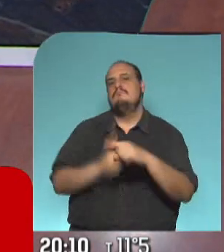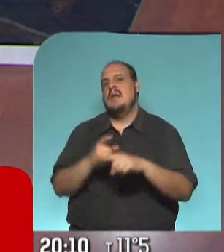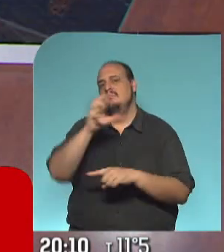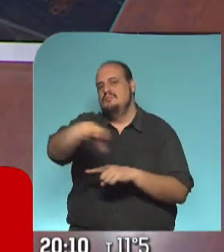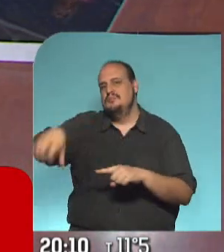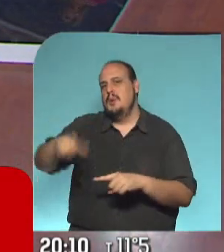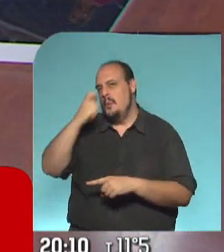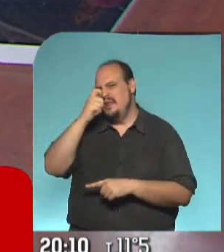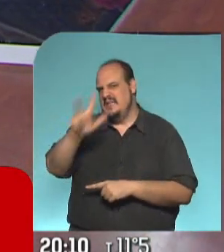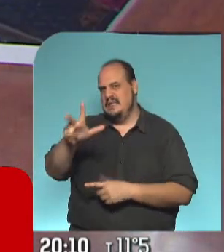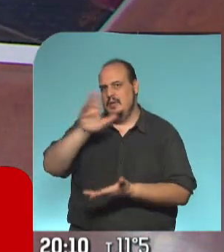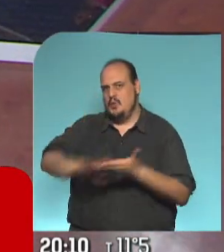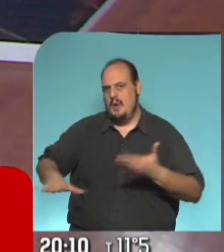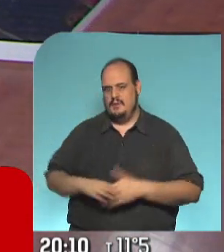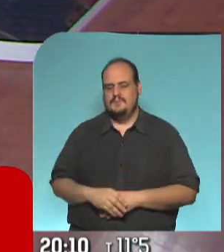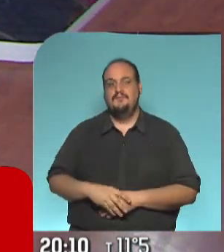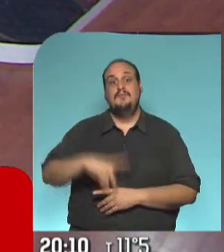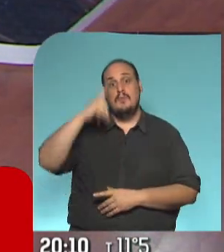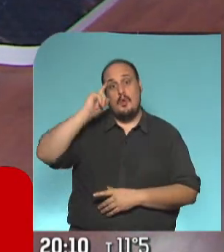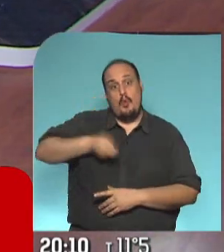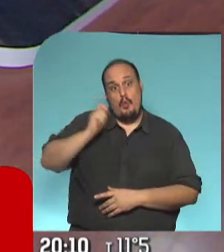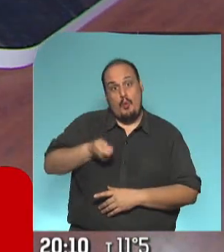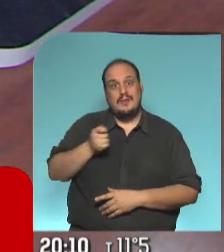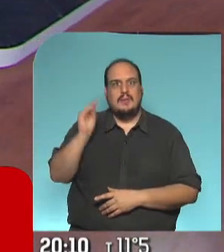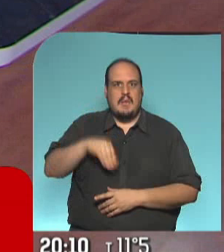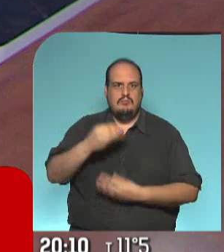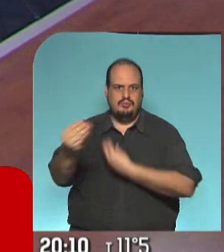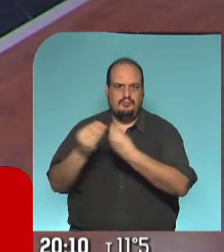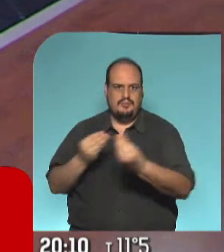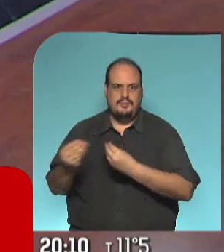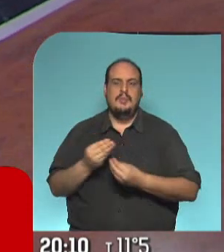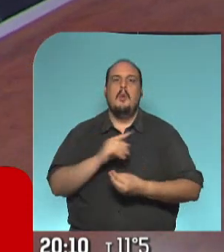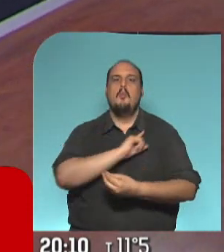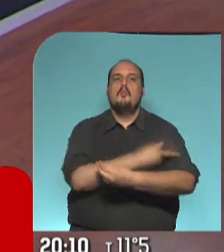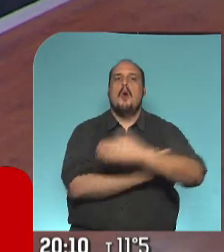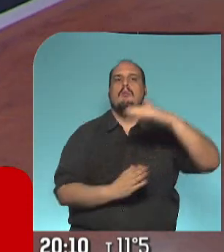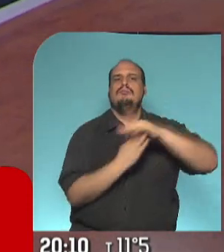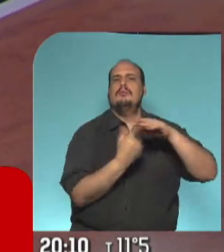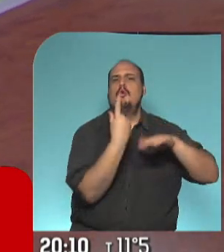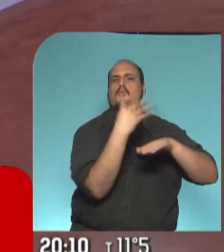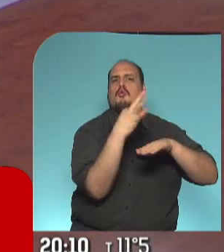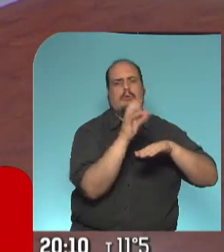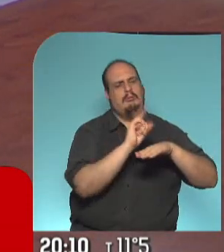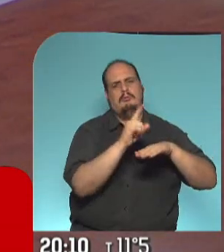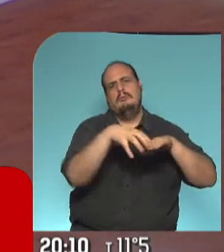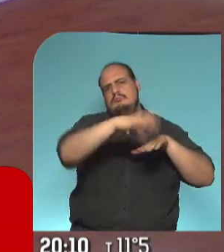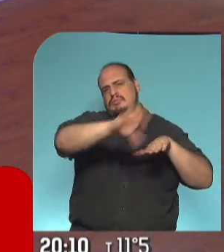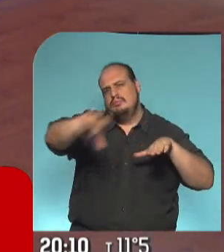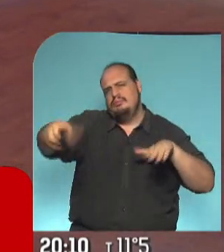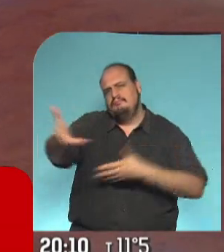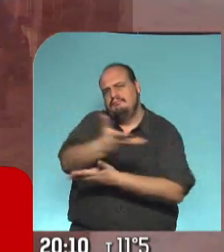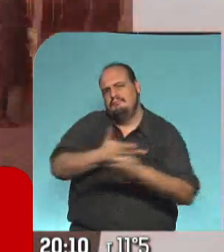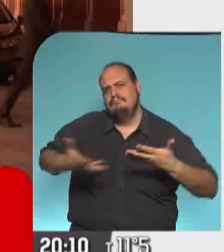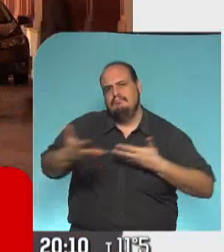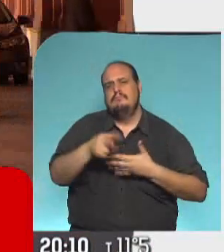para decidir, poder menos concentrado, si se quiere. Los nuevos tribunales absorberán una